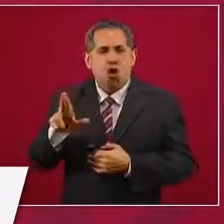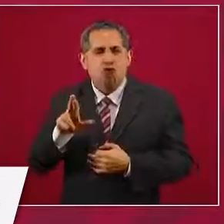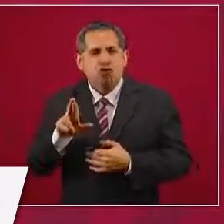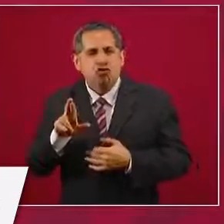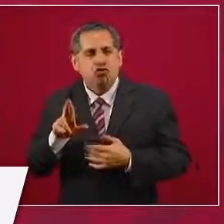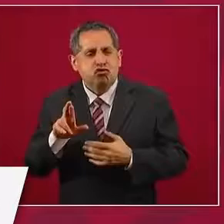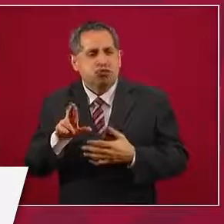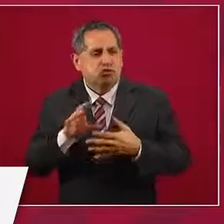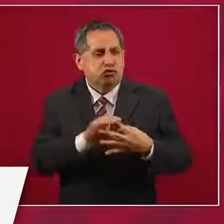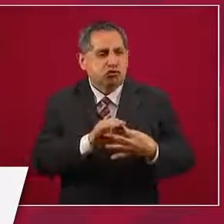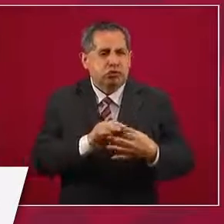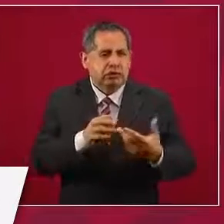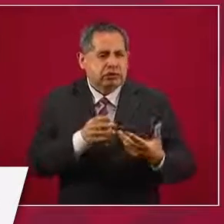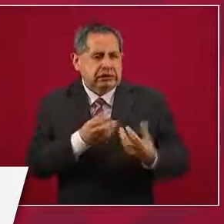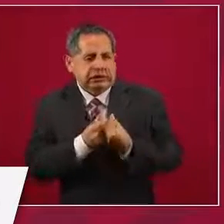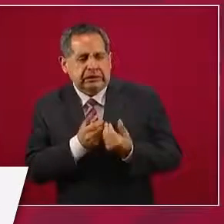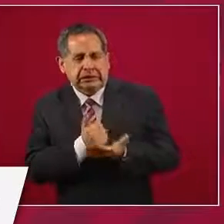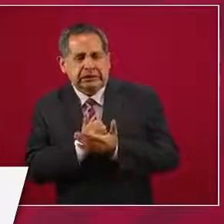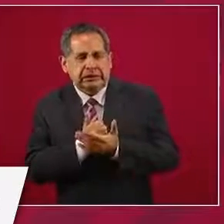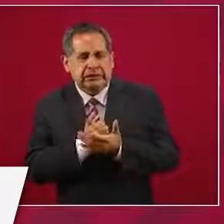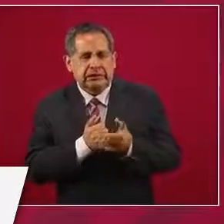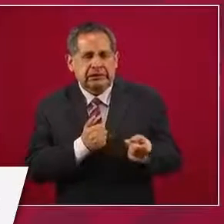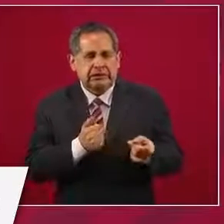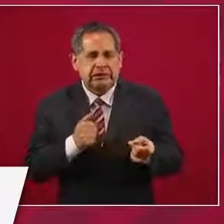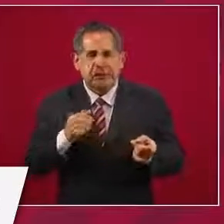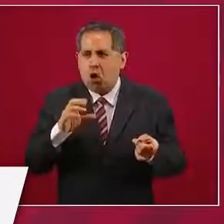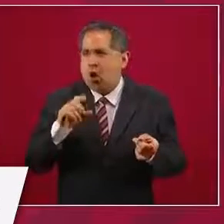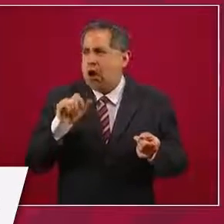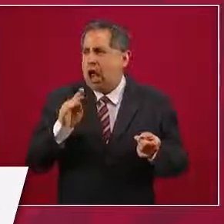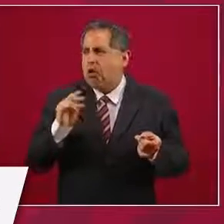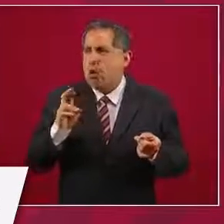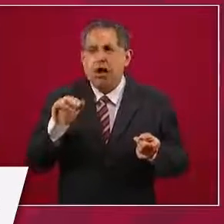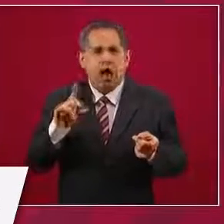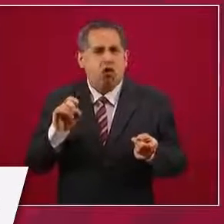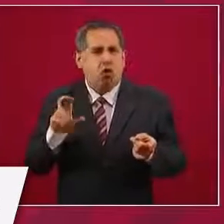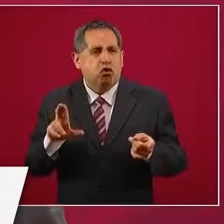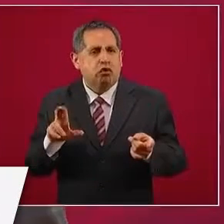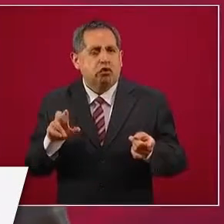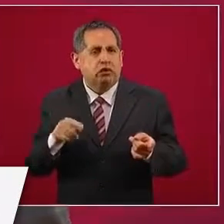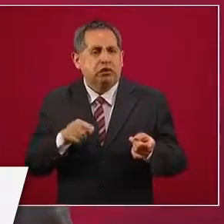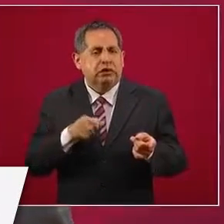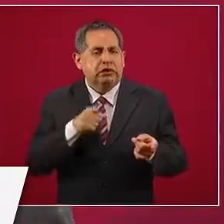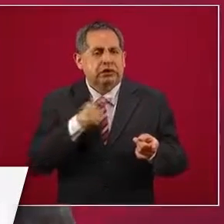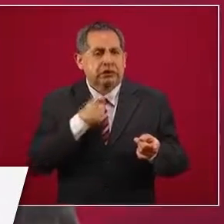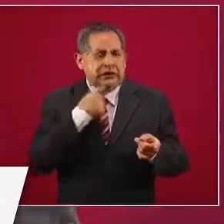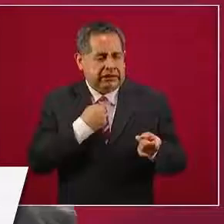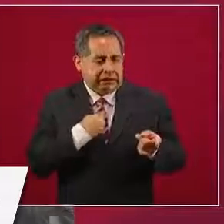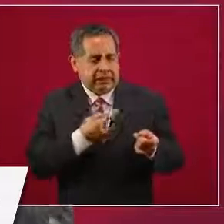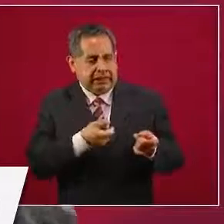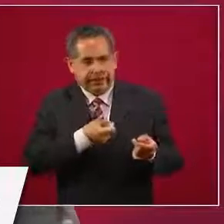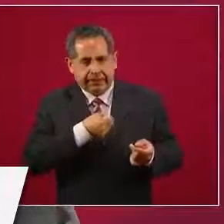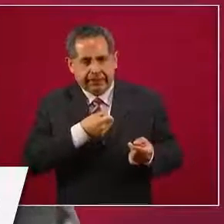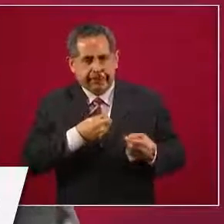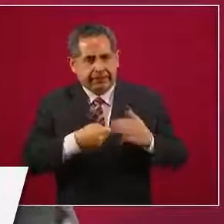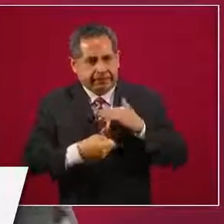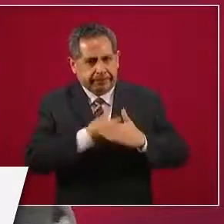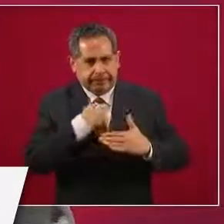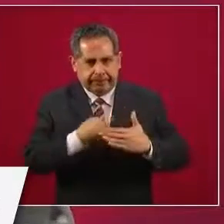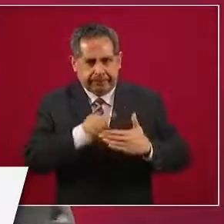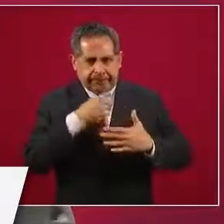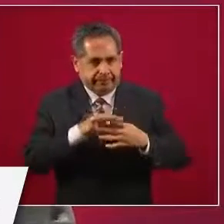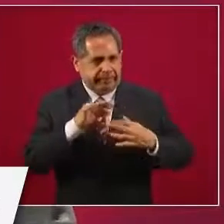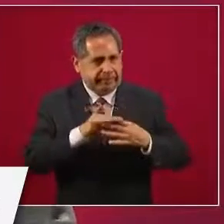porque eso permite que él dé a conocer como actor principal